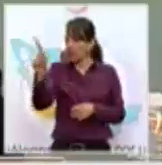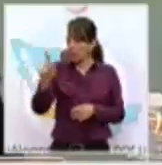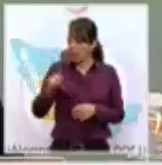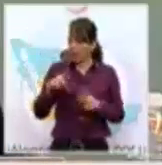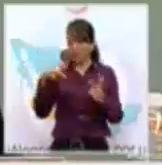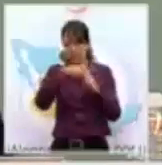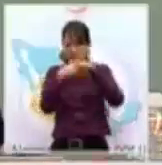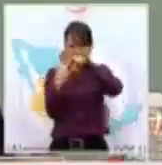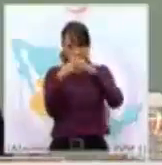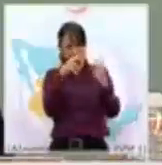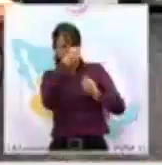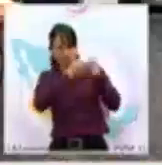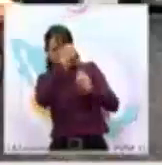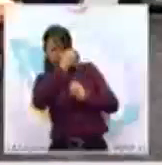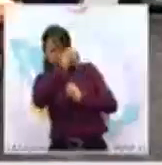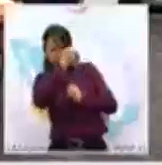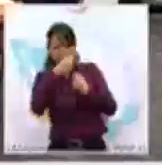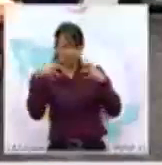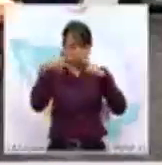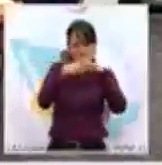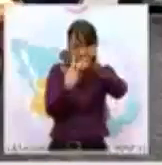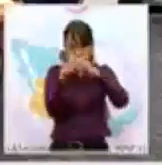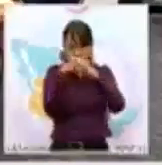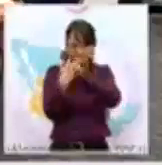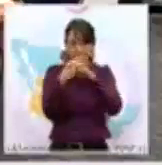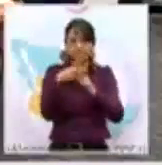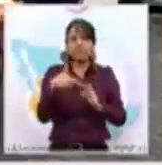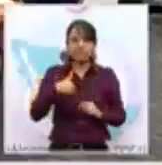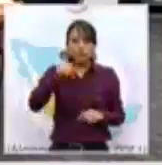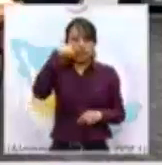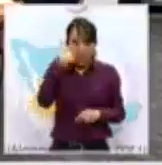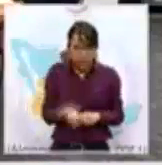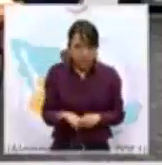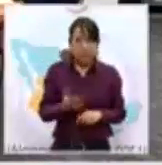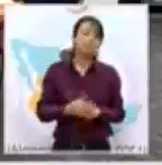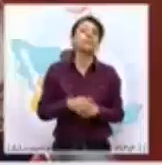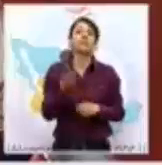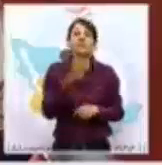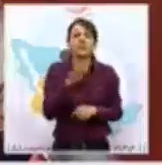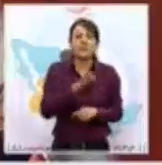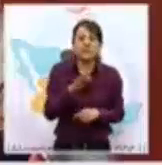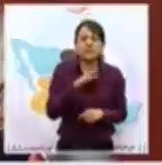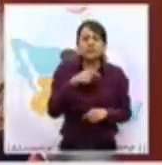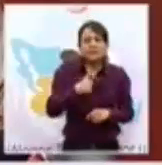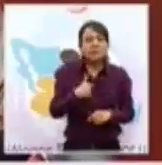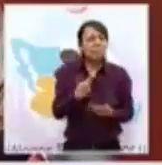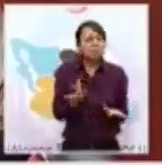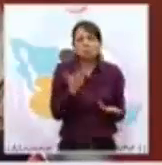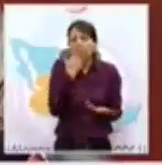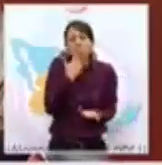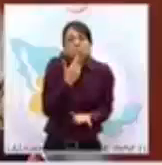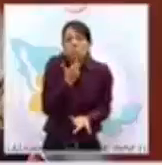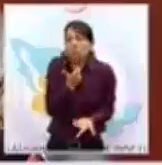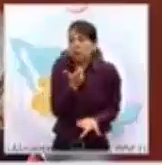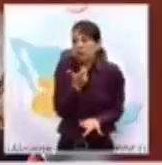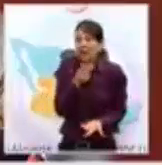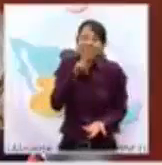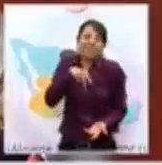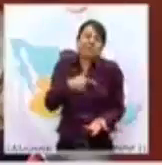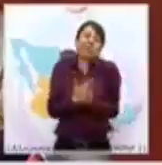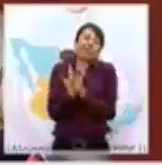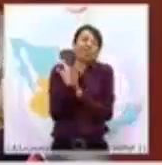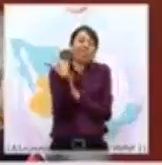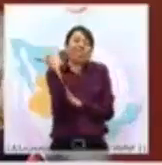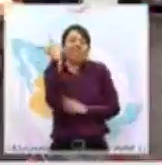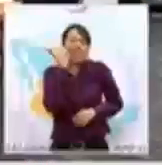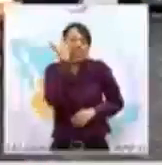Y yo voy y solicito una beca y resulta que no tengo yo los medios para pagarme en la escuela. Estoy exagerado, es una locura, pero simplemente para